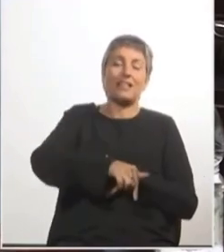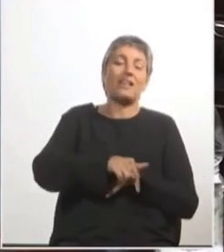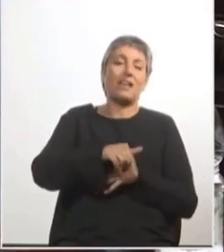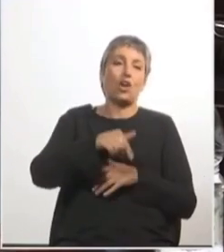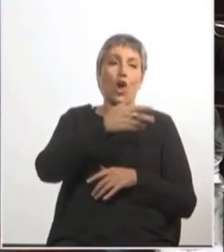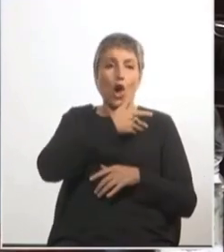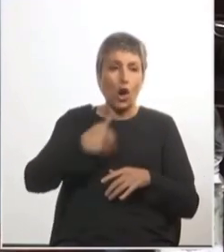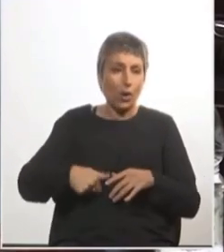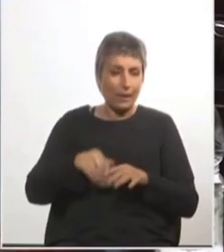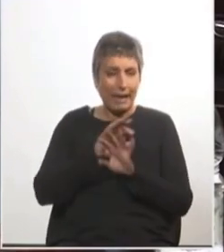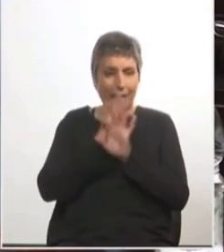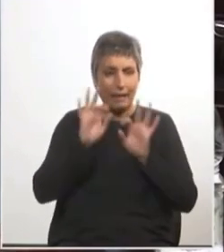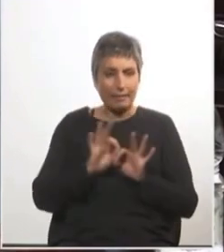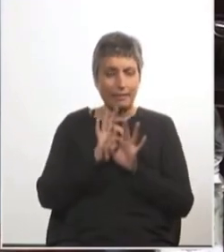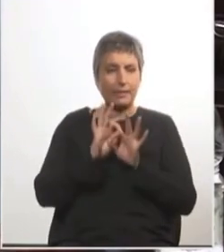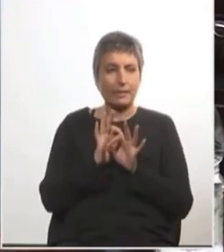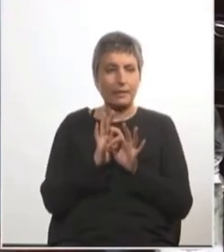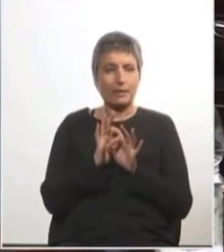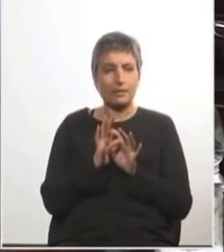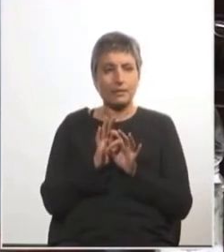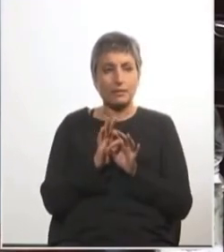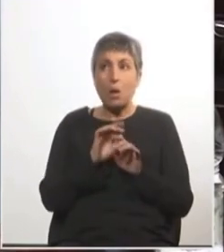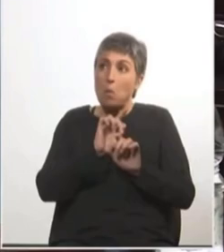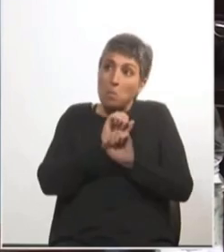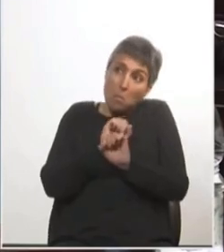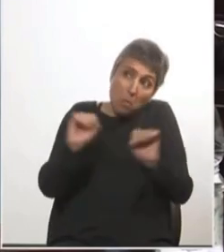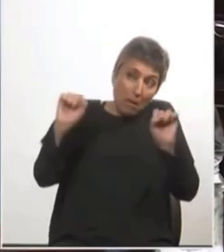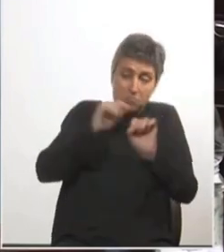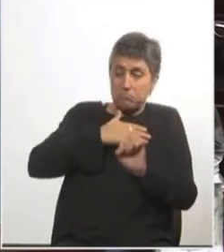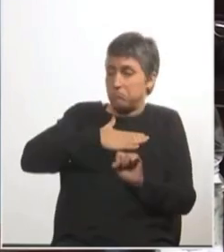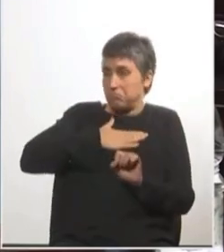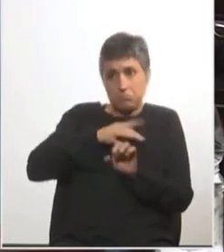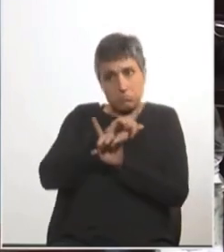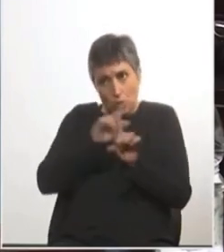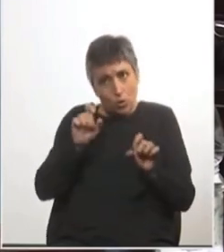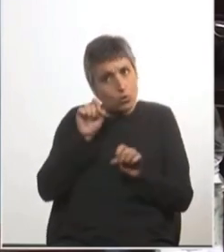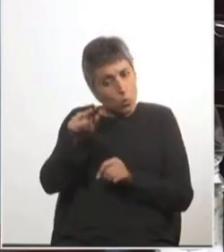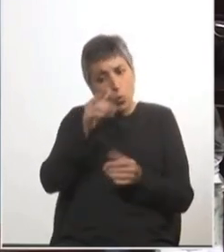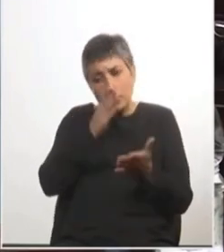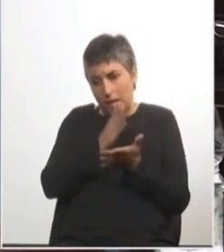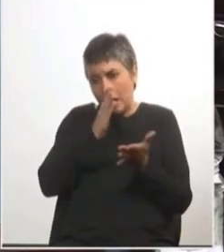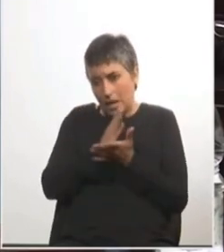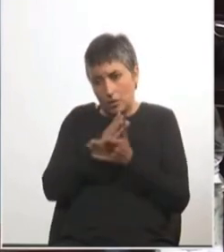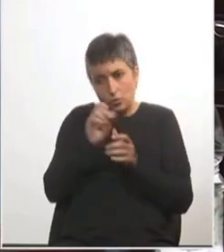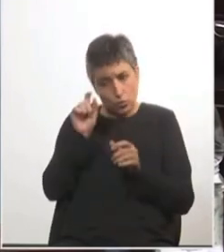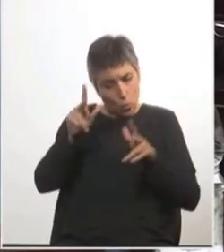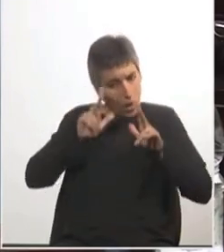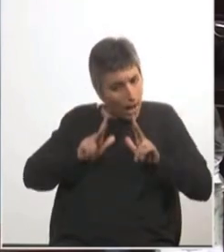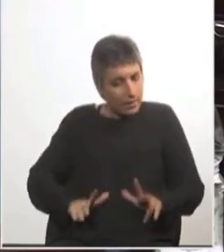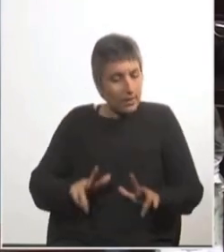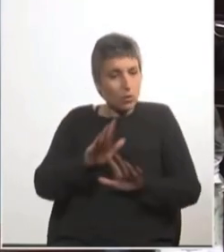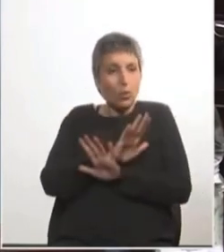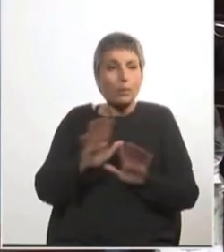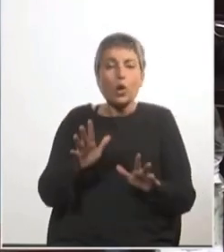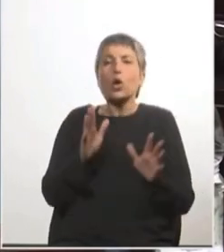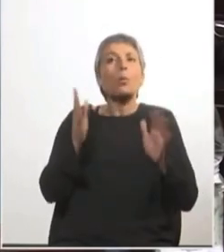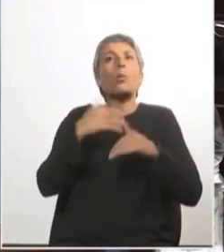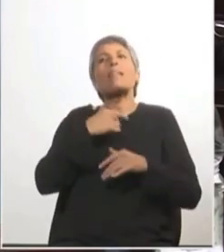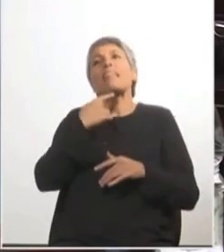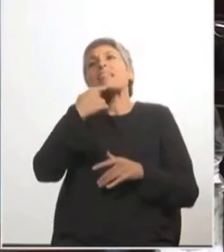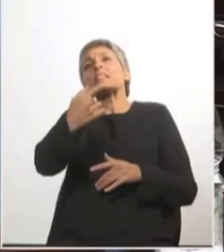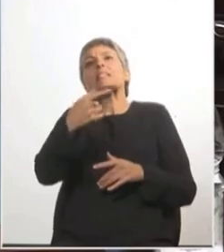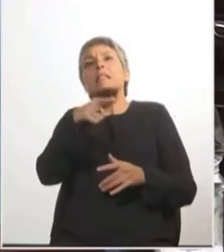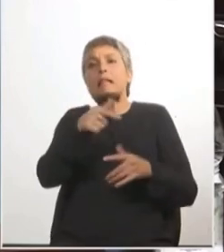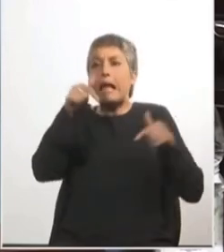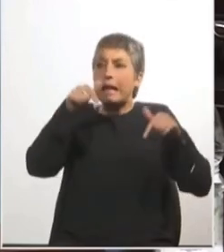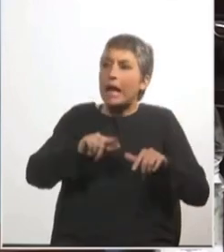gobierno. Podrán no estarse de acuerdo, tienen derecho a tener esa actitud. A lo que no tienen derecho es a decir